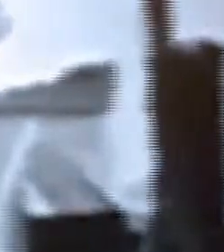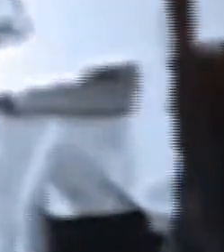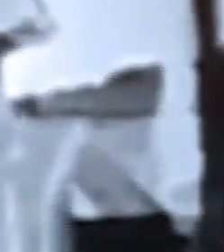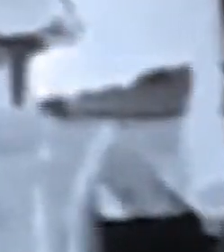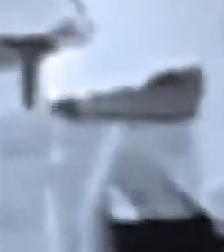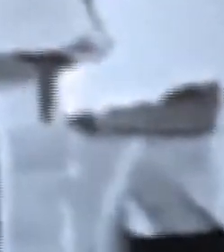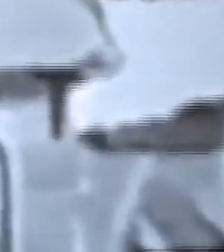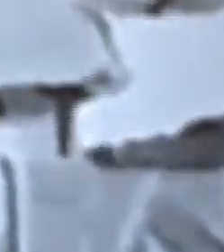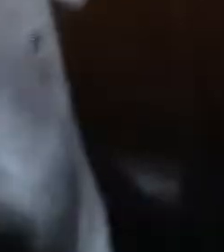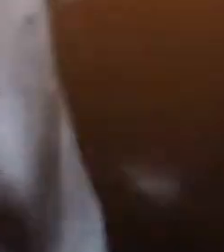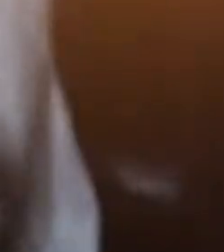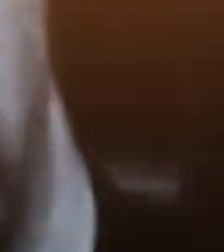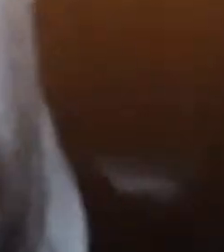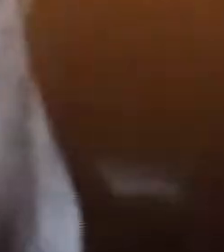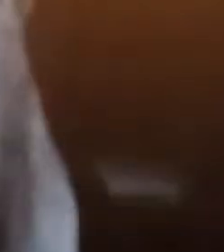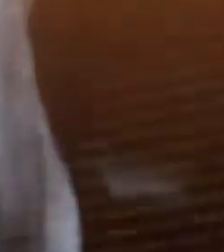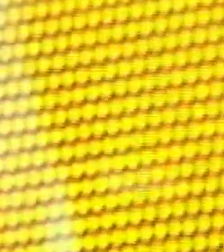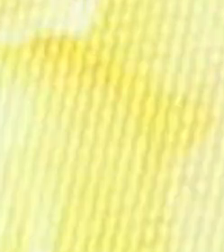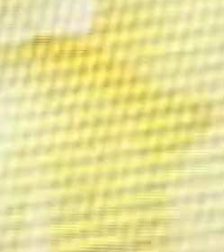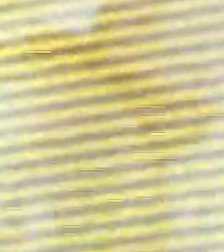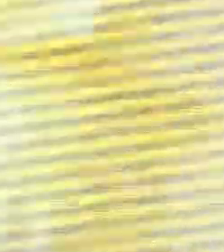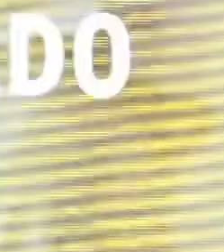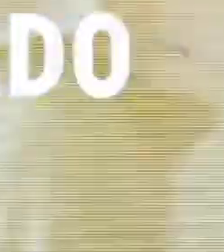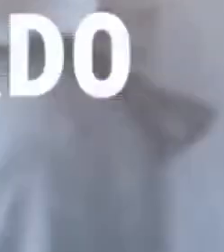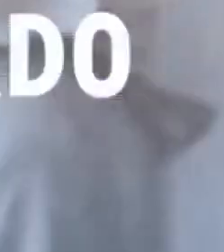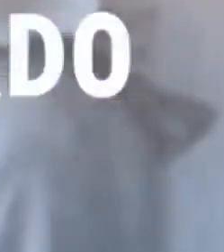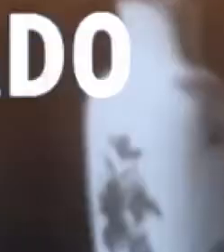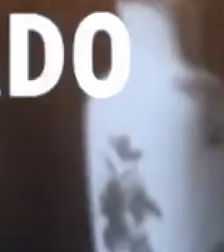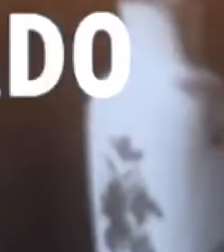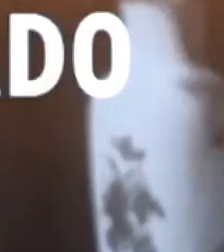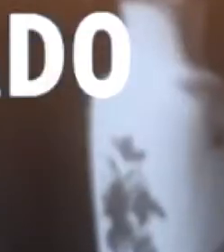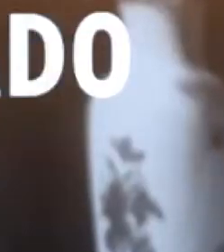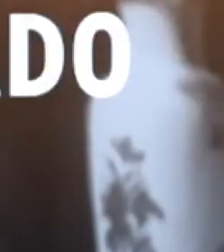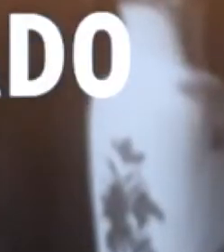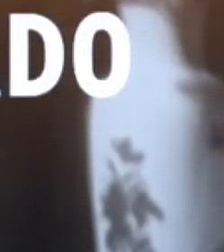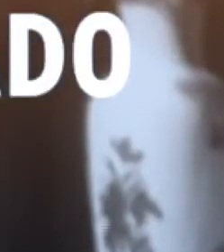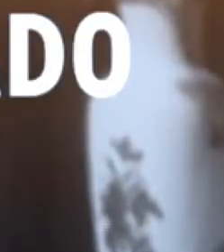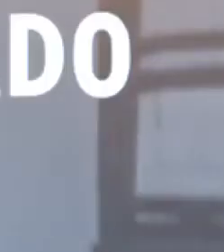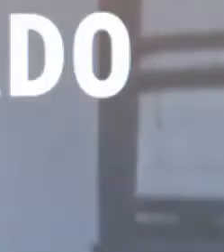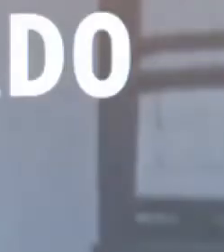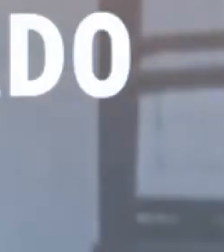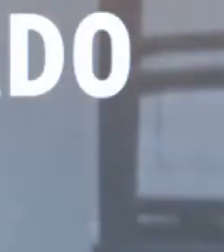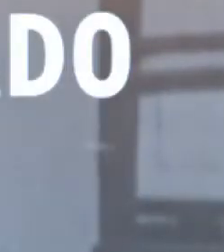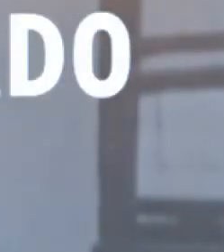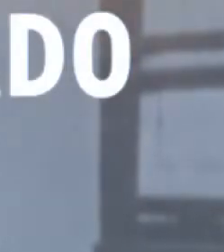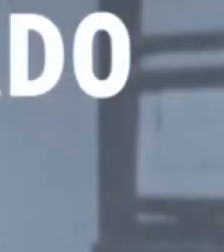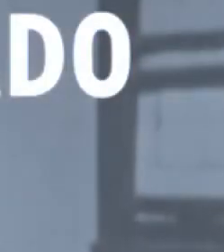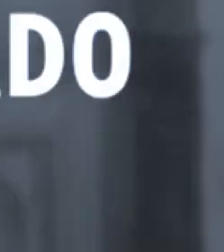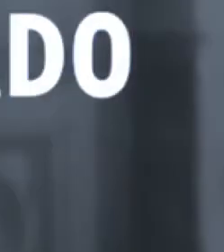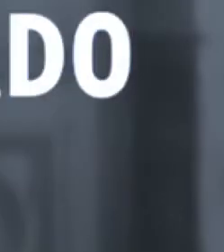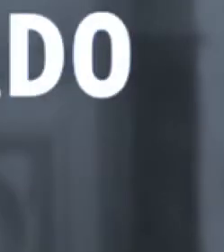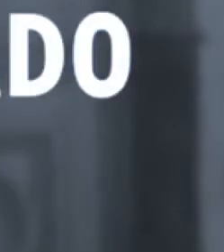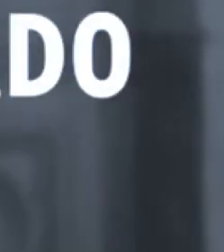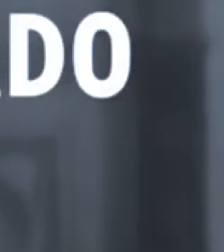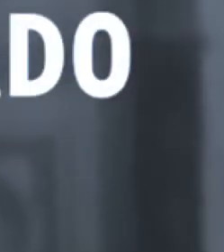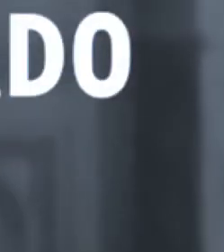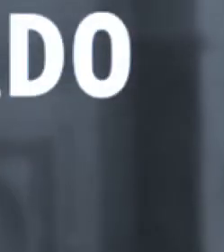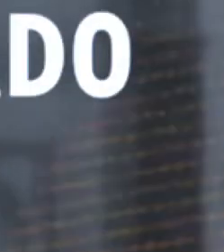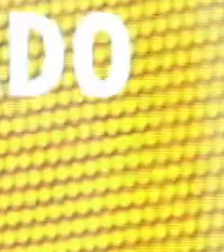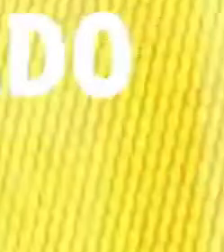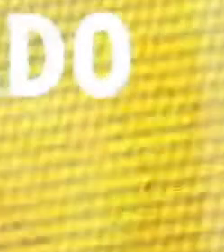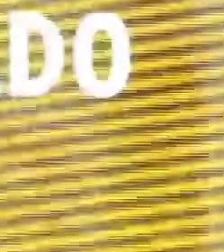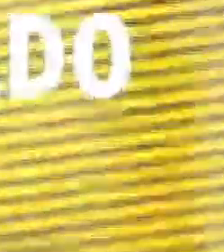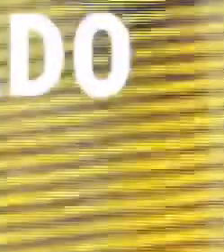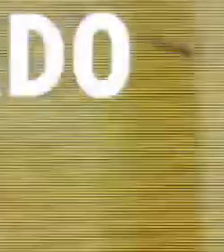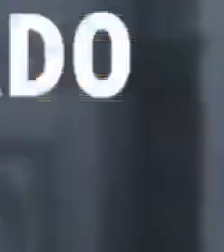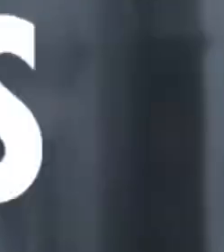Clásico, artistas costarricenses. Con los documentales Melico Salazar, un tenor olvidado,